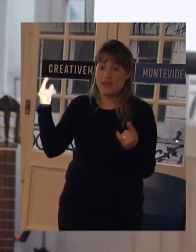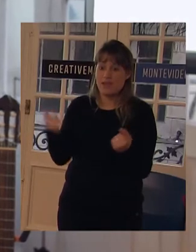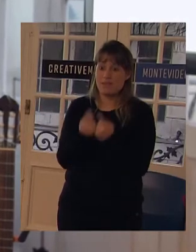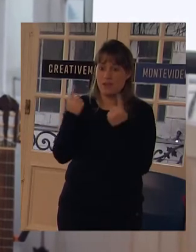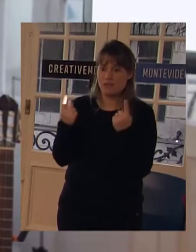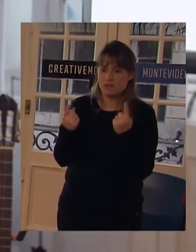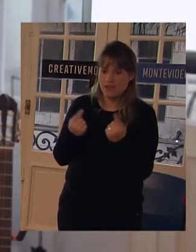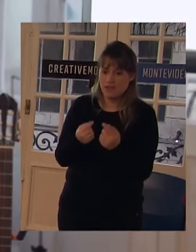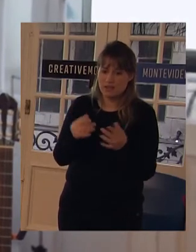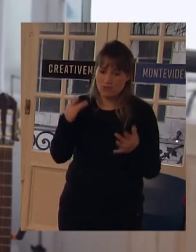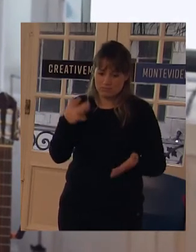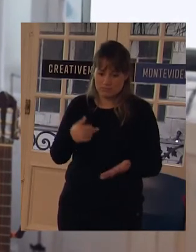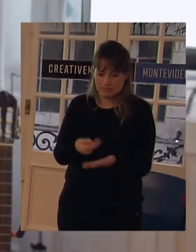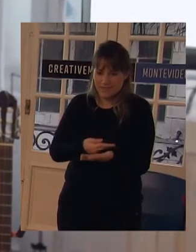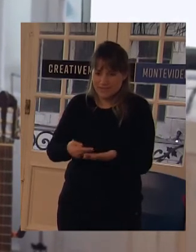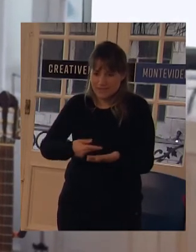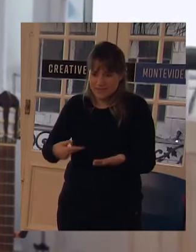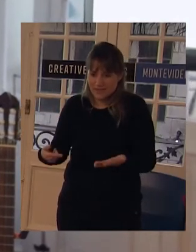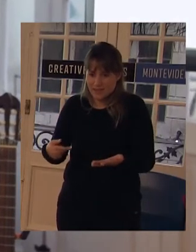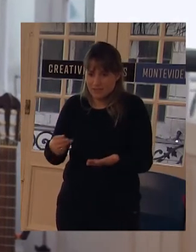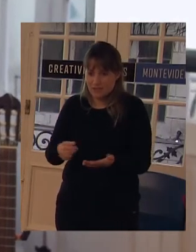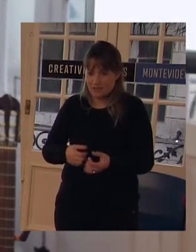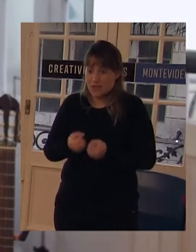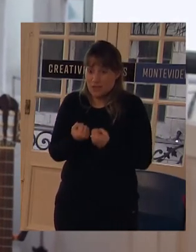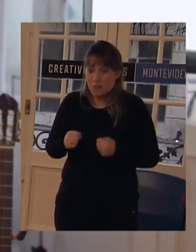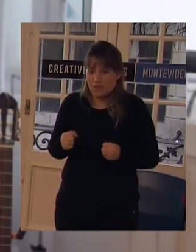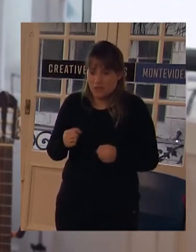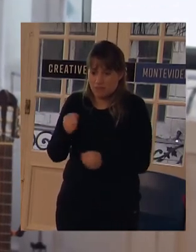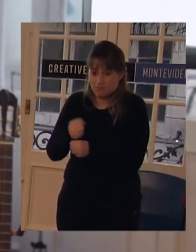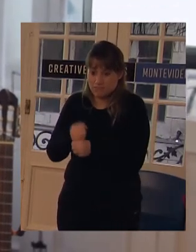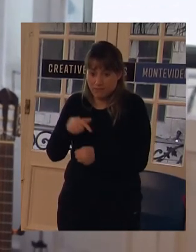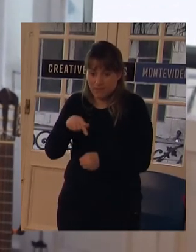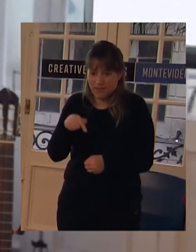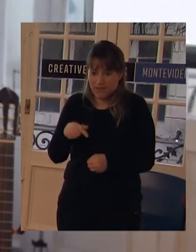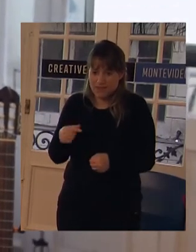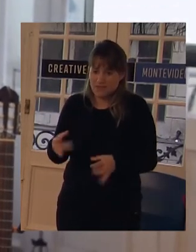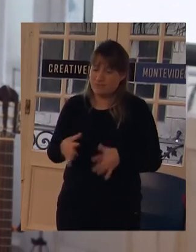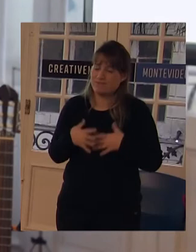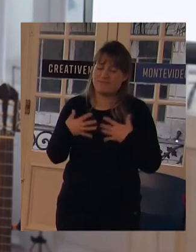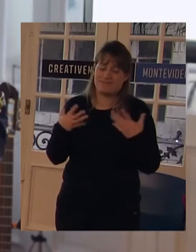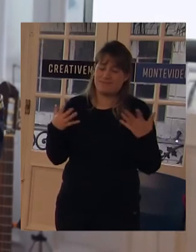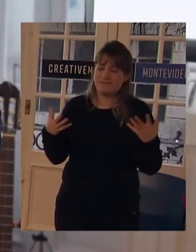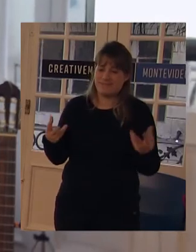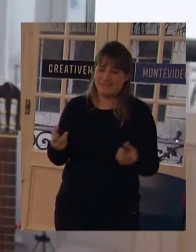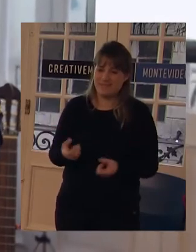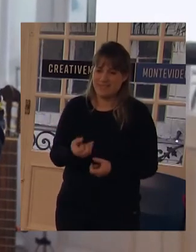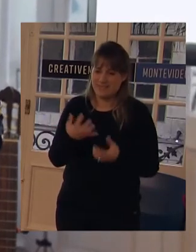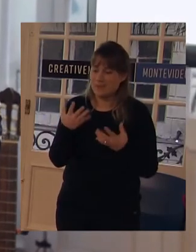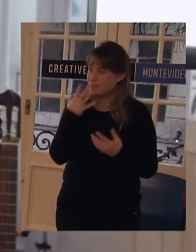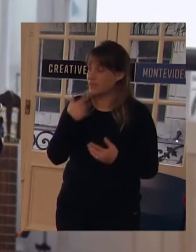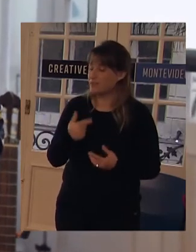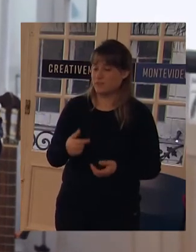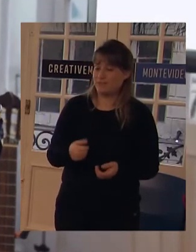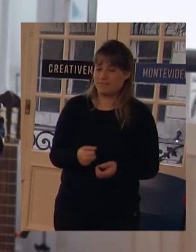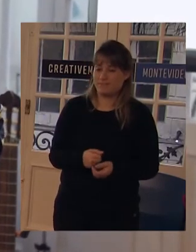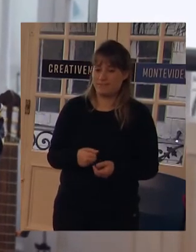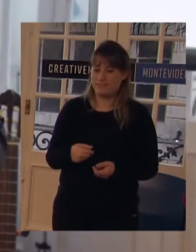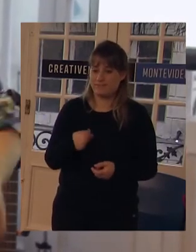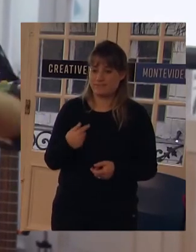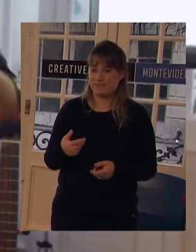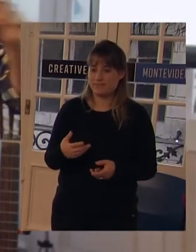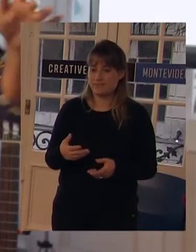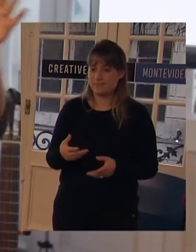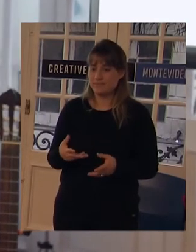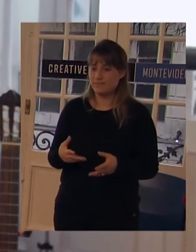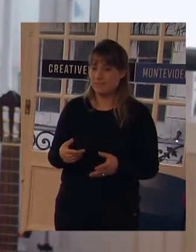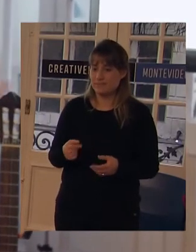salida laboral, ¿no? Entonces ahí era mi parte práctica diciendo, no, ahora voy a tener una salida laboral, pero despunto el diseño en Bellas